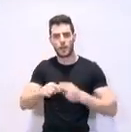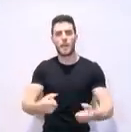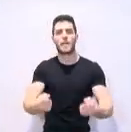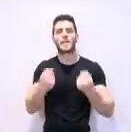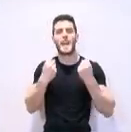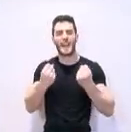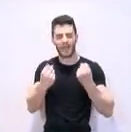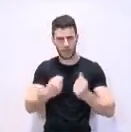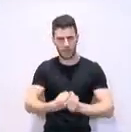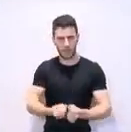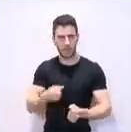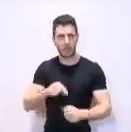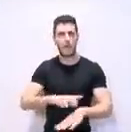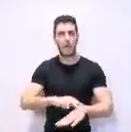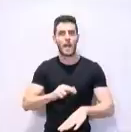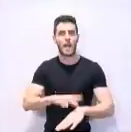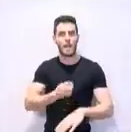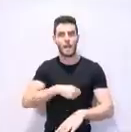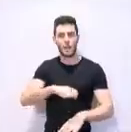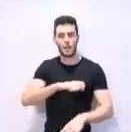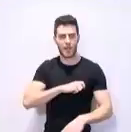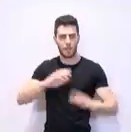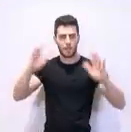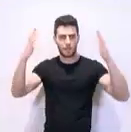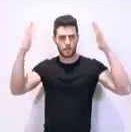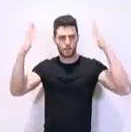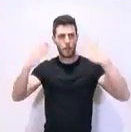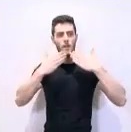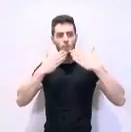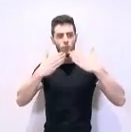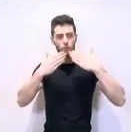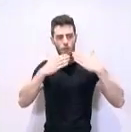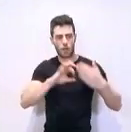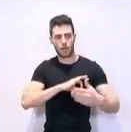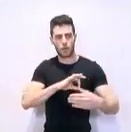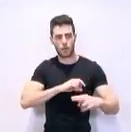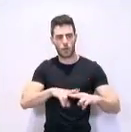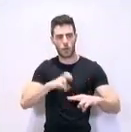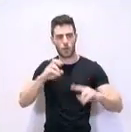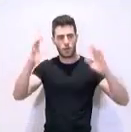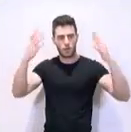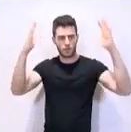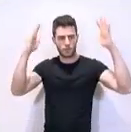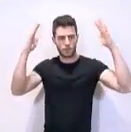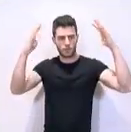y de la banca de nuestro país. Muchas gracias, señora Moreno.